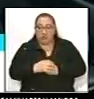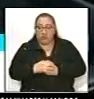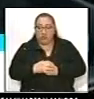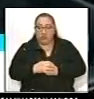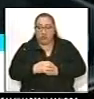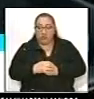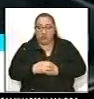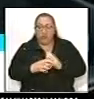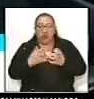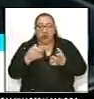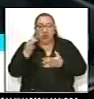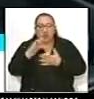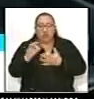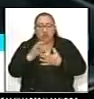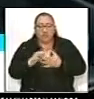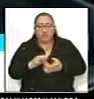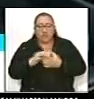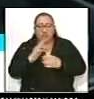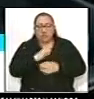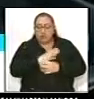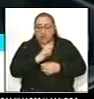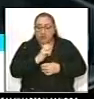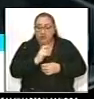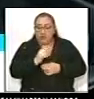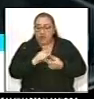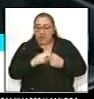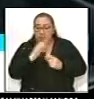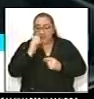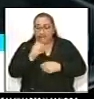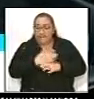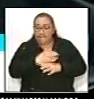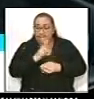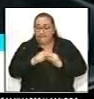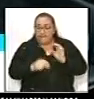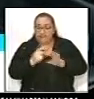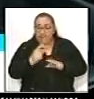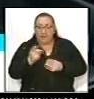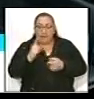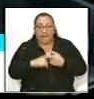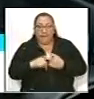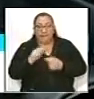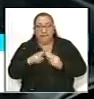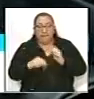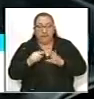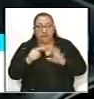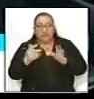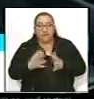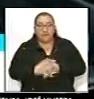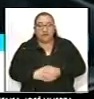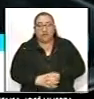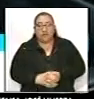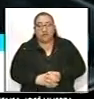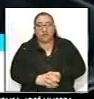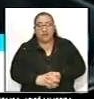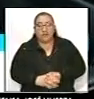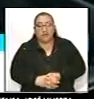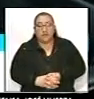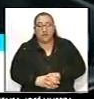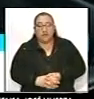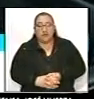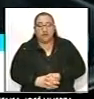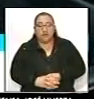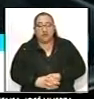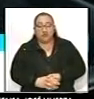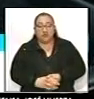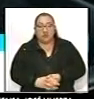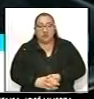con algunos detalles. La beca, desde que se creó en el 2012 hasta el 2019, ha tenido una serie de